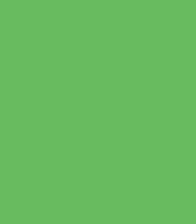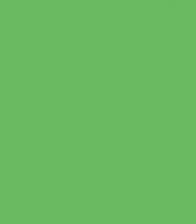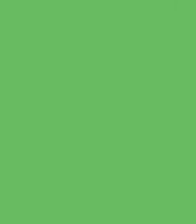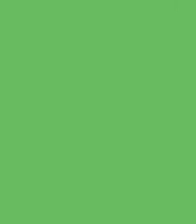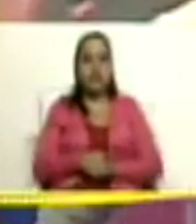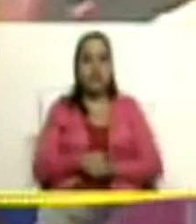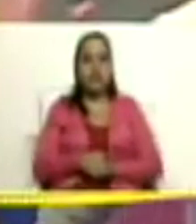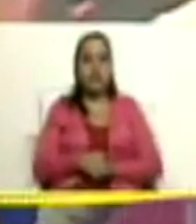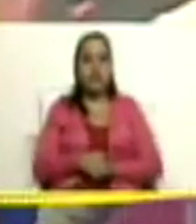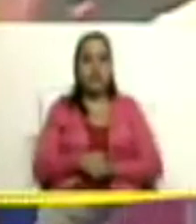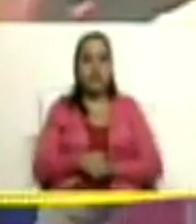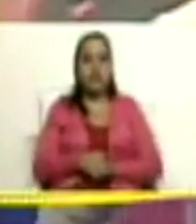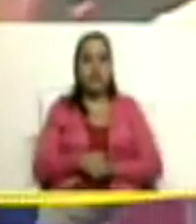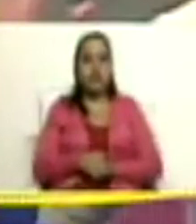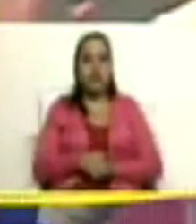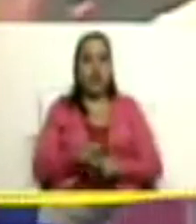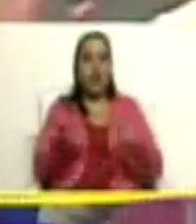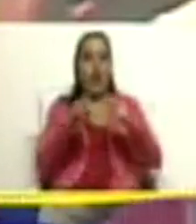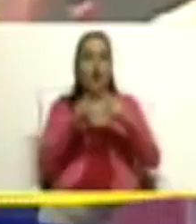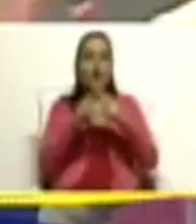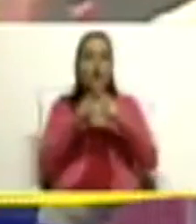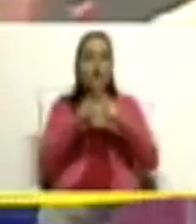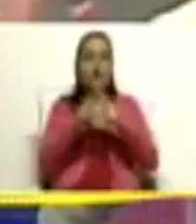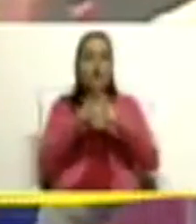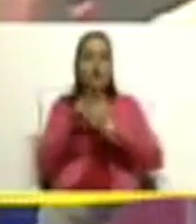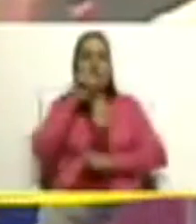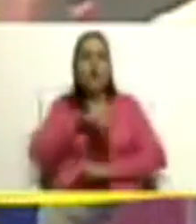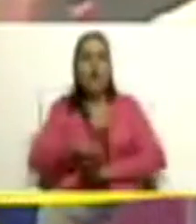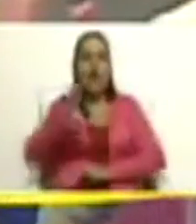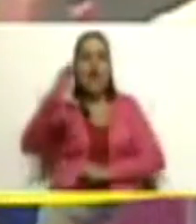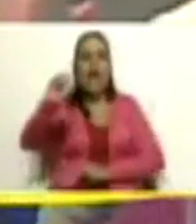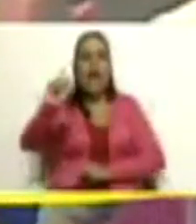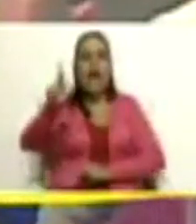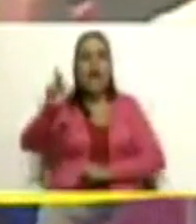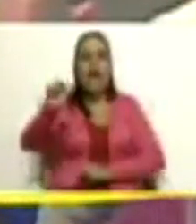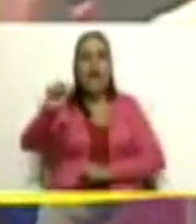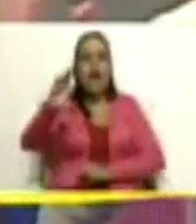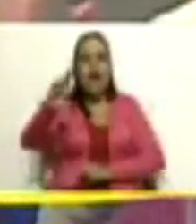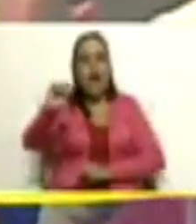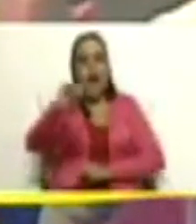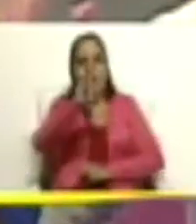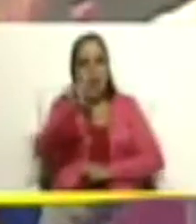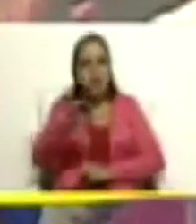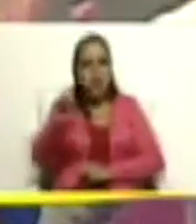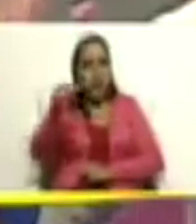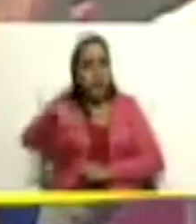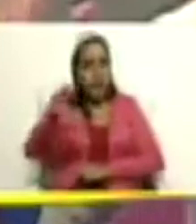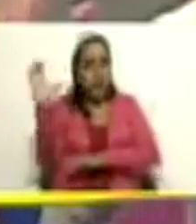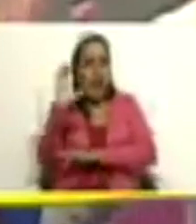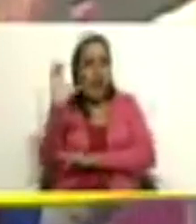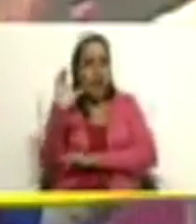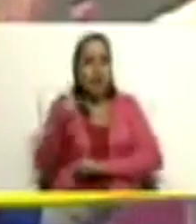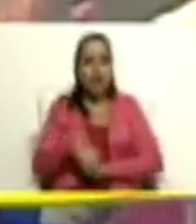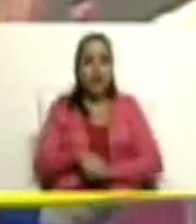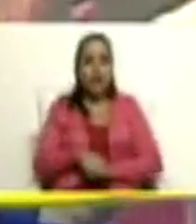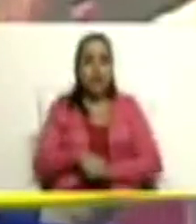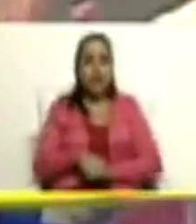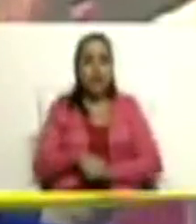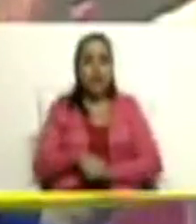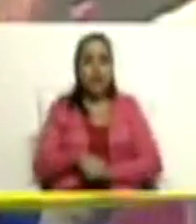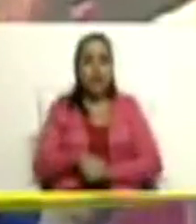laiguana.tv. En lo que se llama el Caracazo, pero que va más allá de Caracas, que fue un